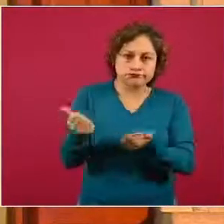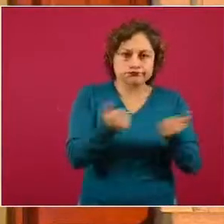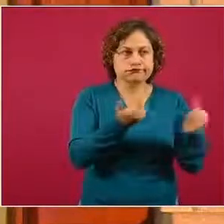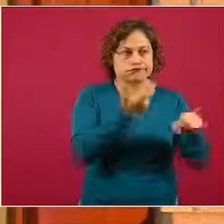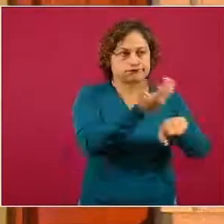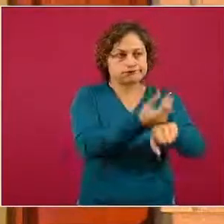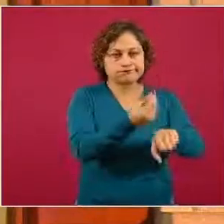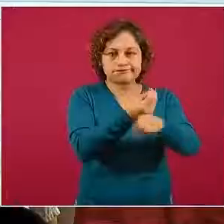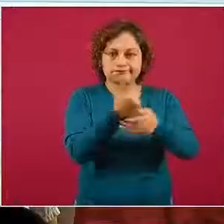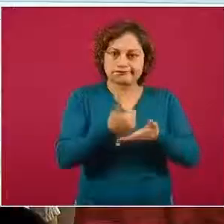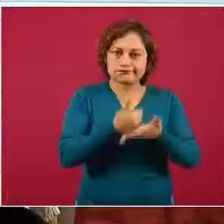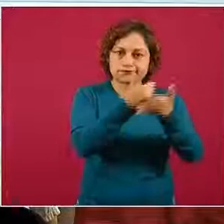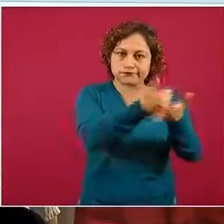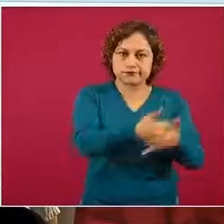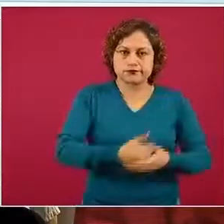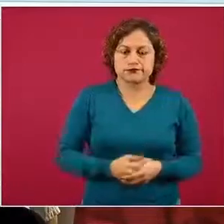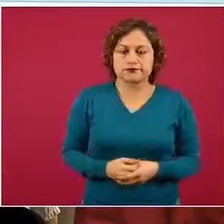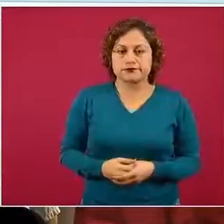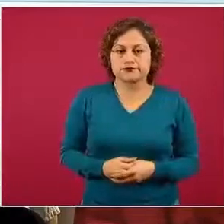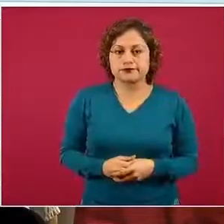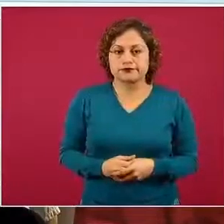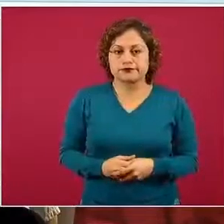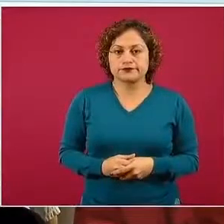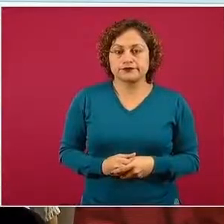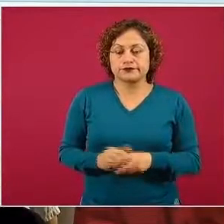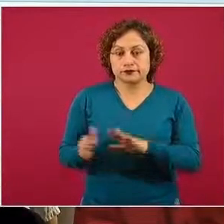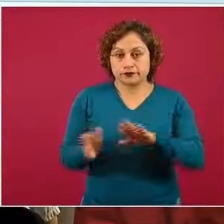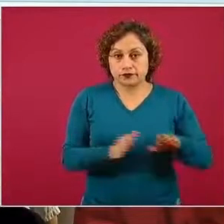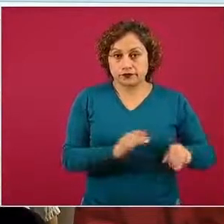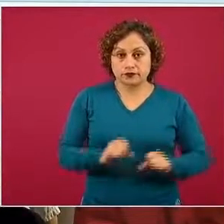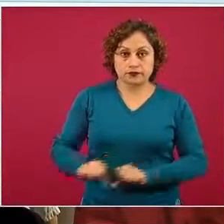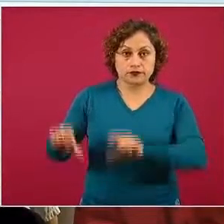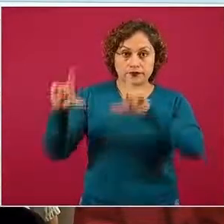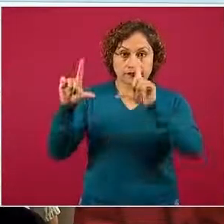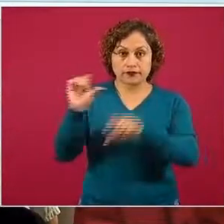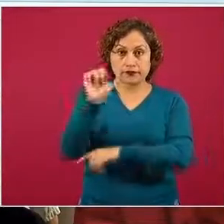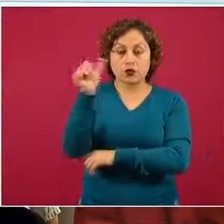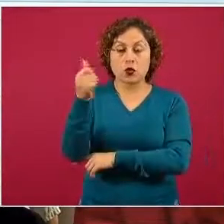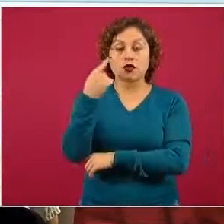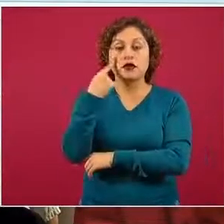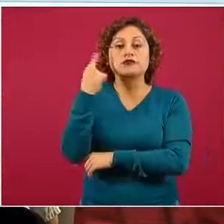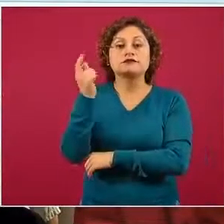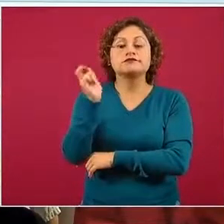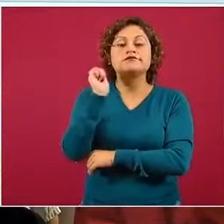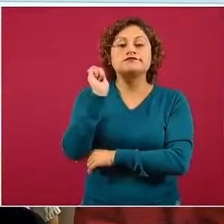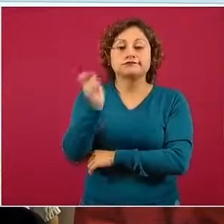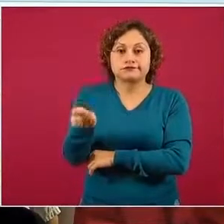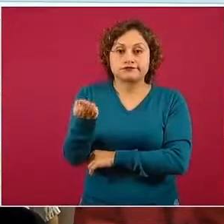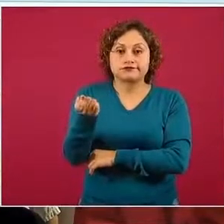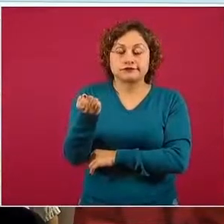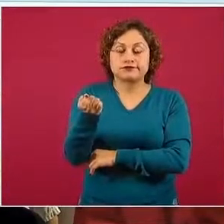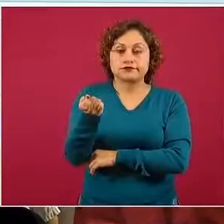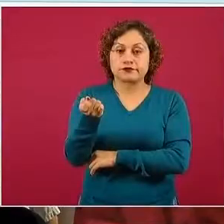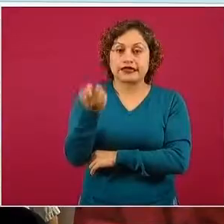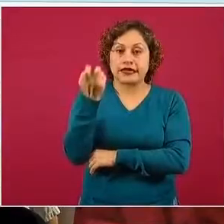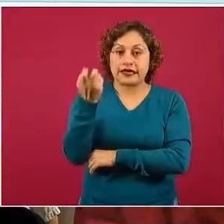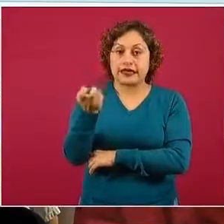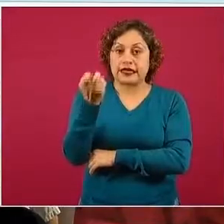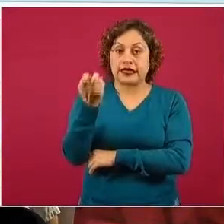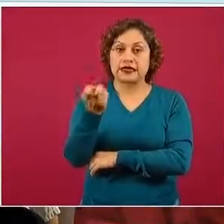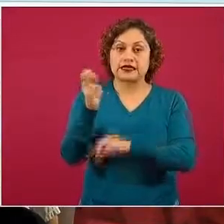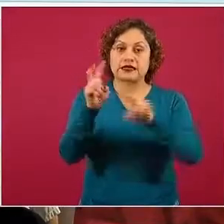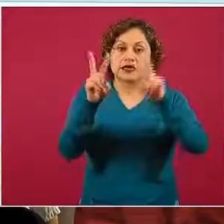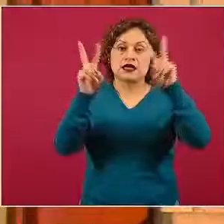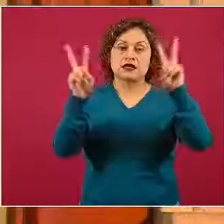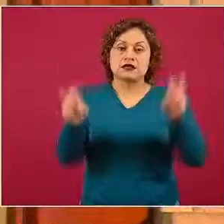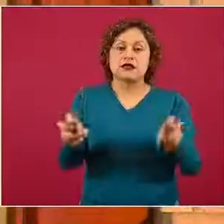todavía más eficiente. Si vemos la siguiente diapositiva, tenemos ahora el enfoque específicamente para las camas con ventilador,